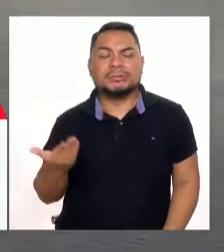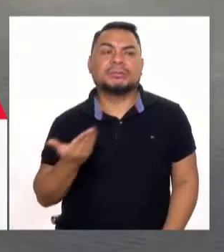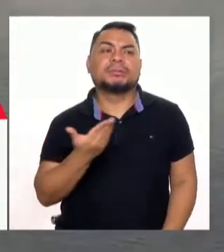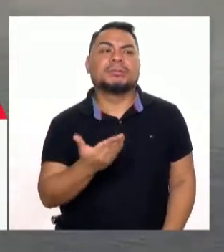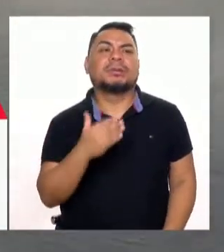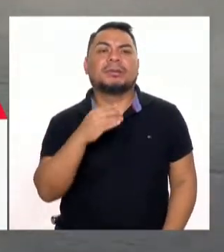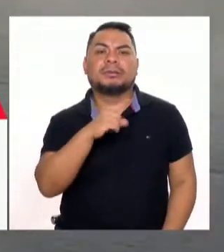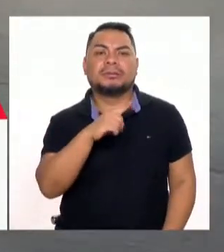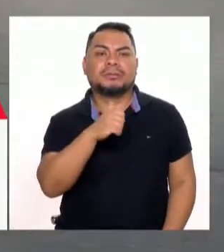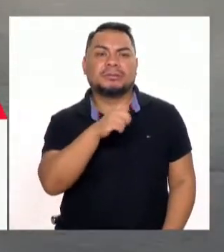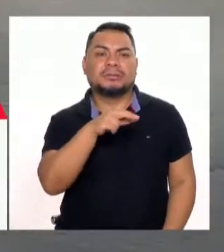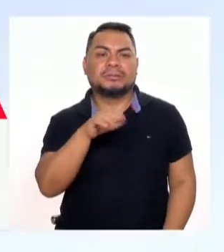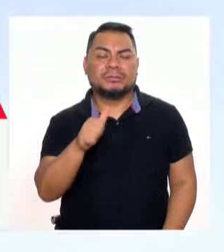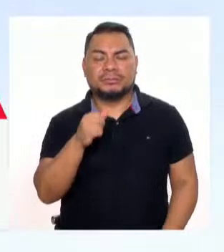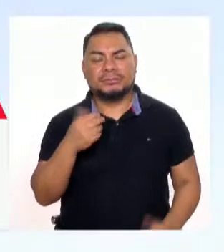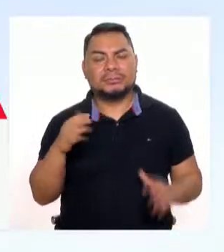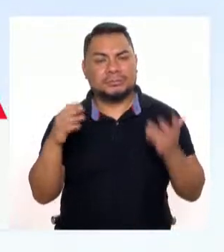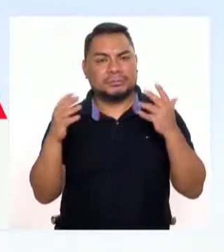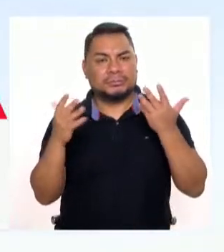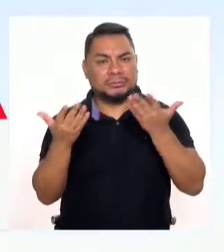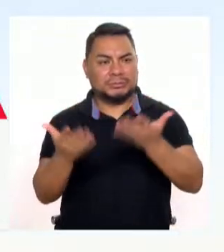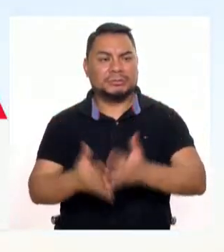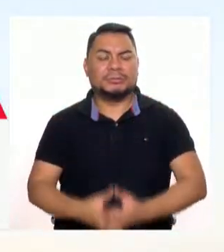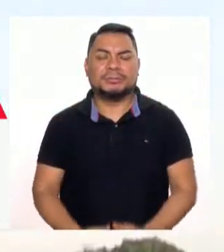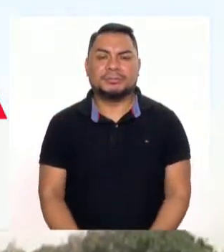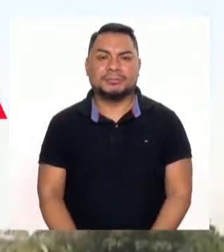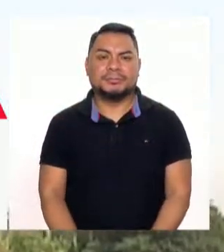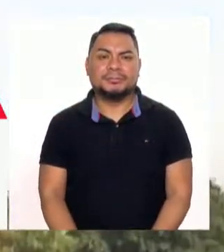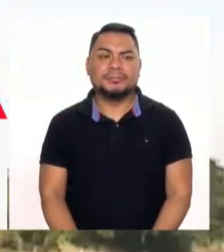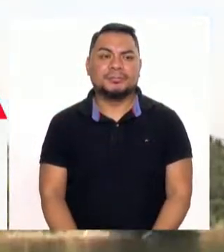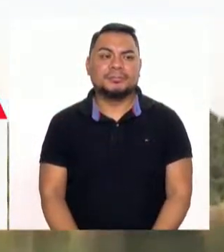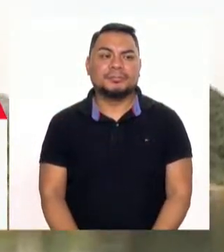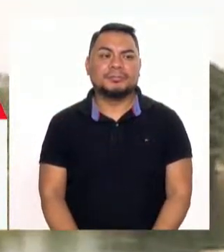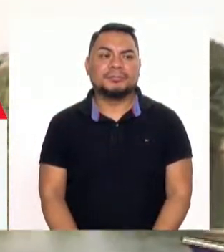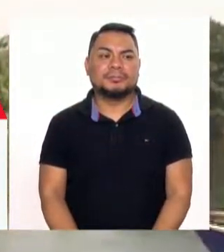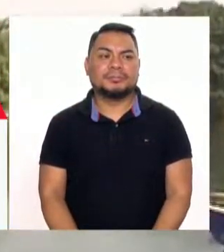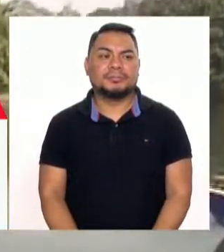boluarte zagara fuerte Palma para dila